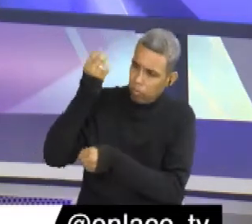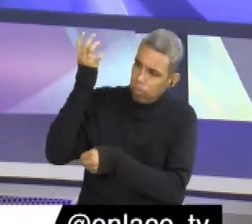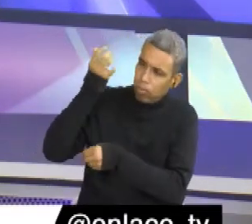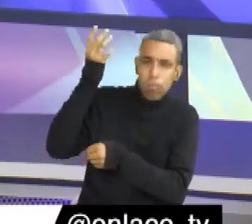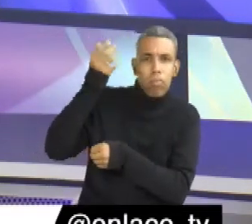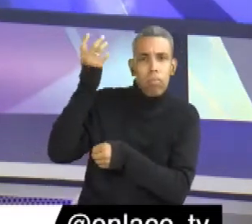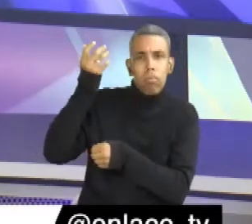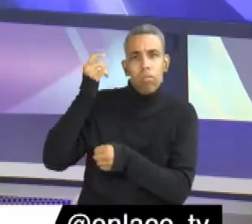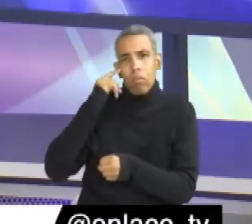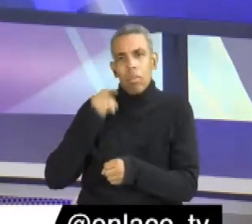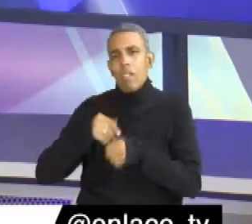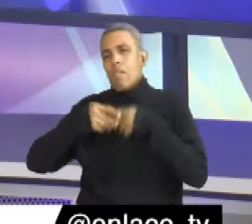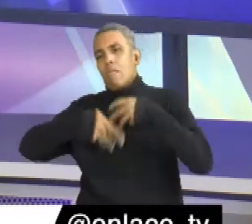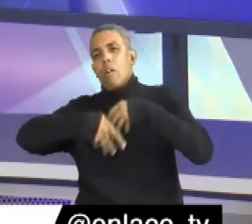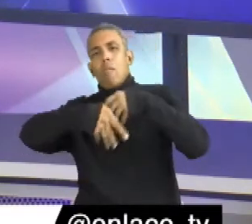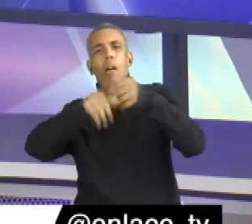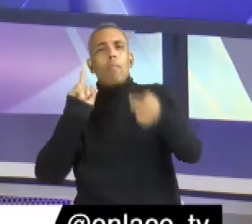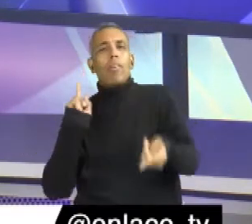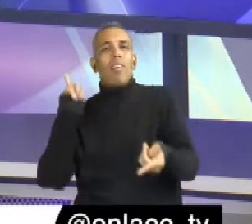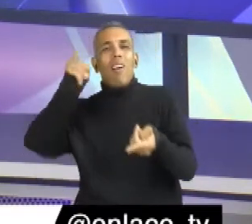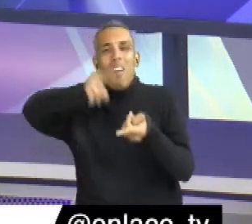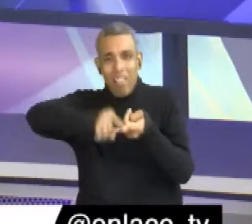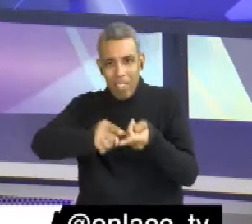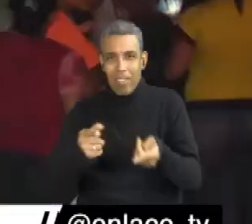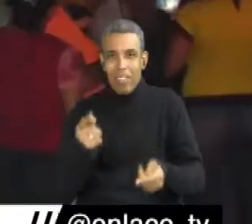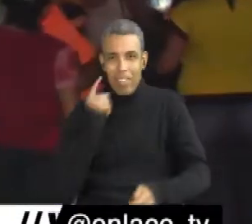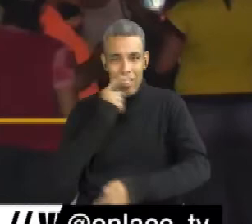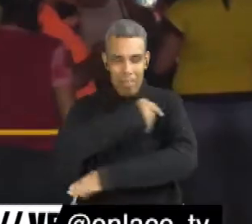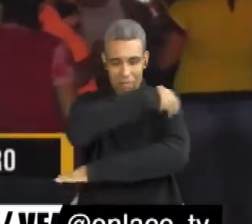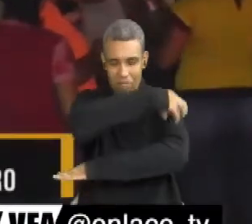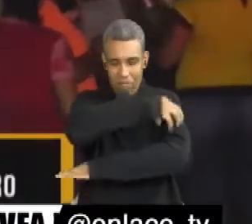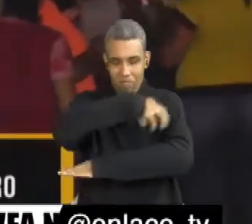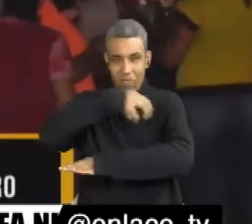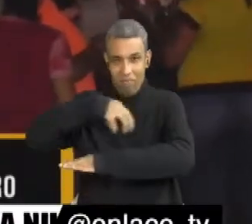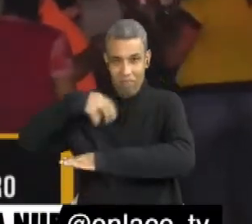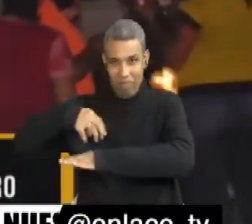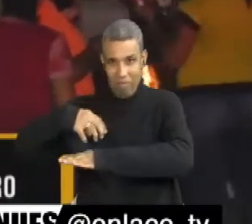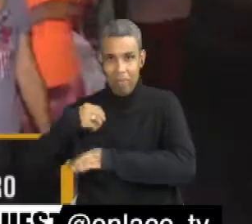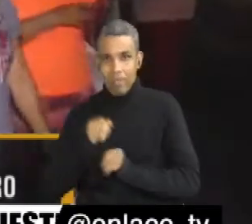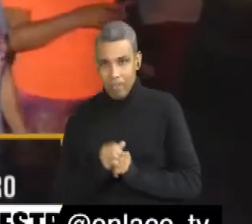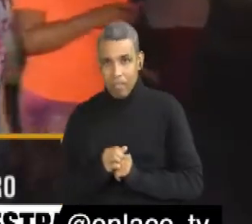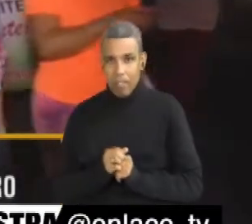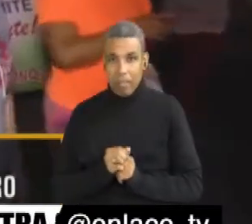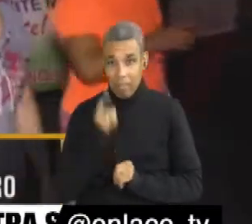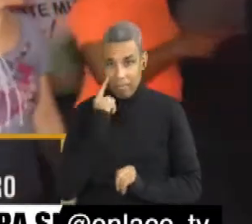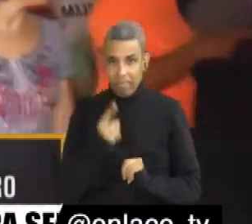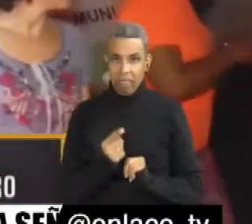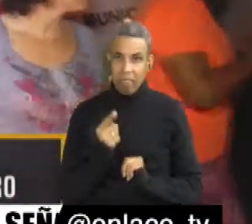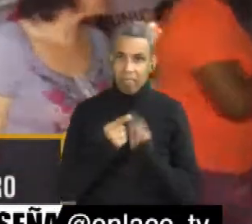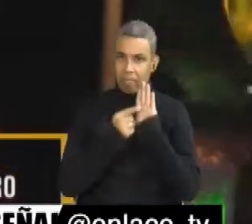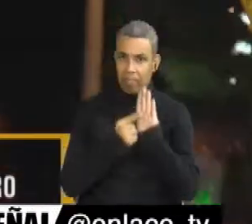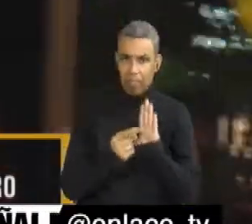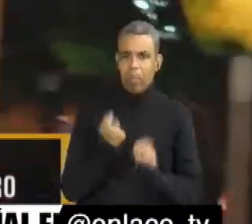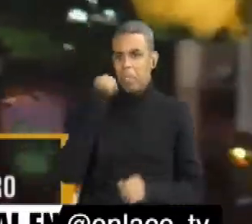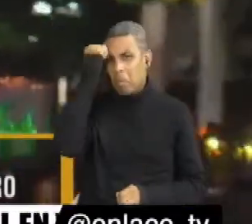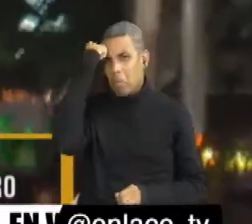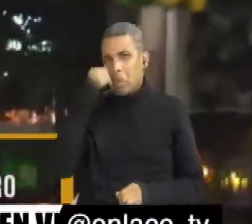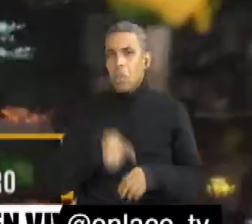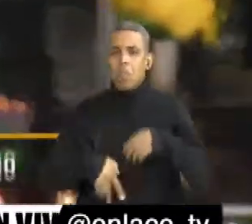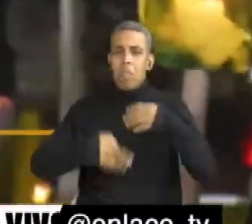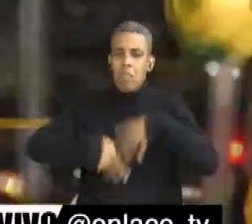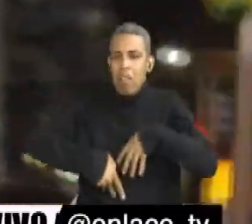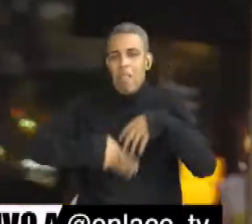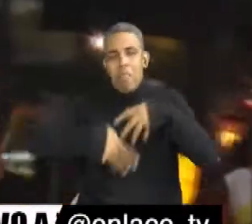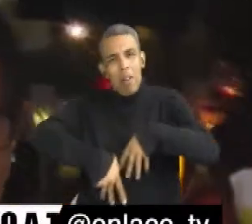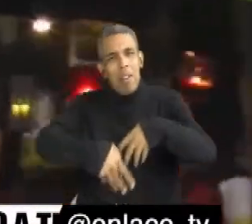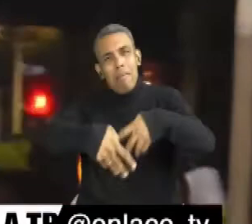hubo varias representaciones artísticas. Con antorchas y en horas de la noche del martes marcharon los maestros de la ciudad como una más